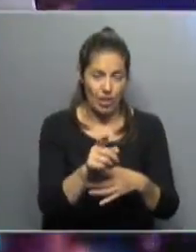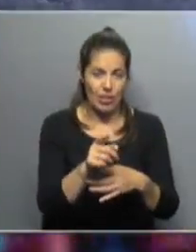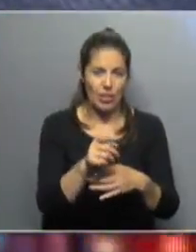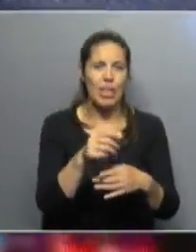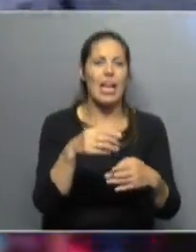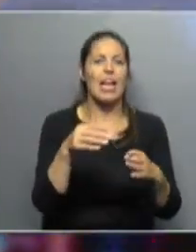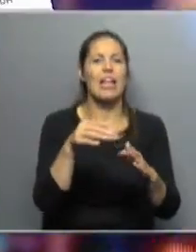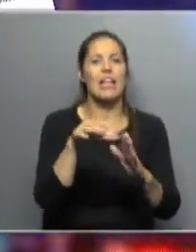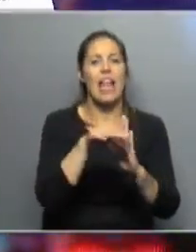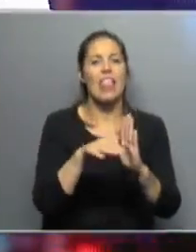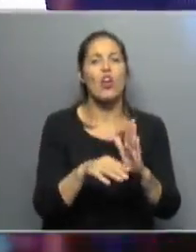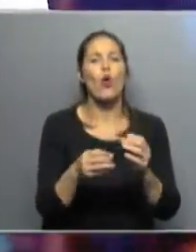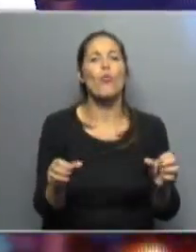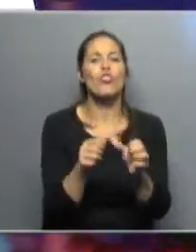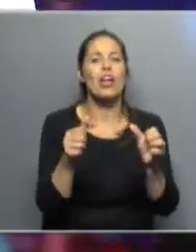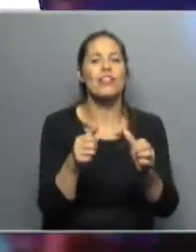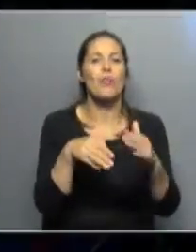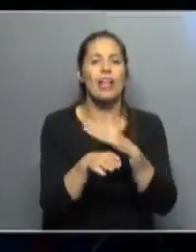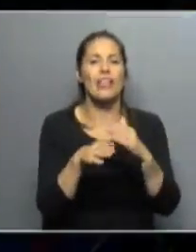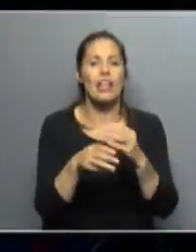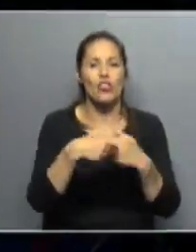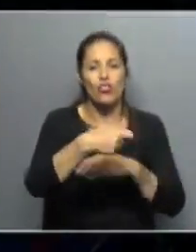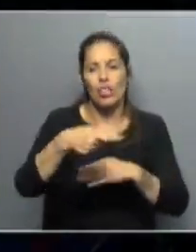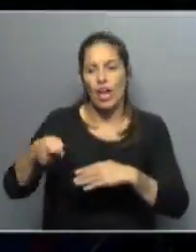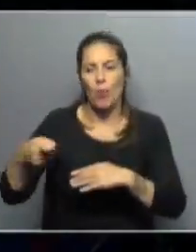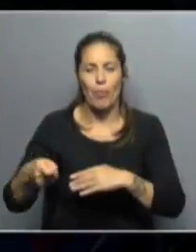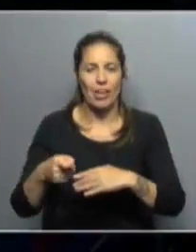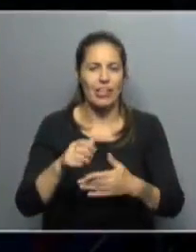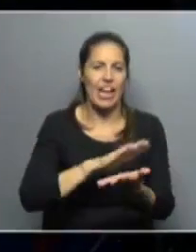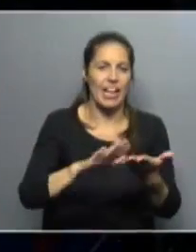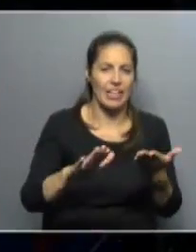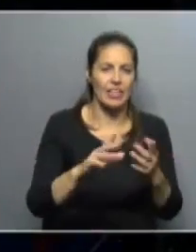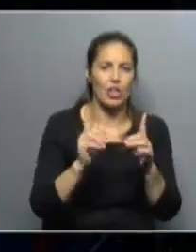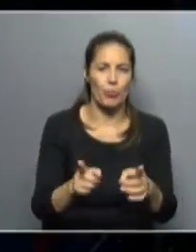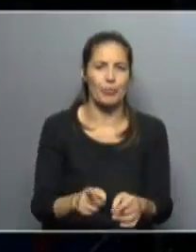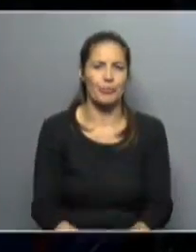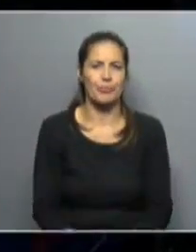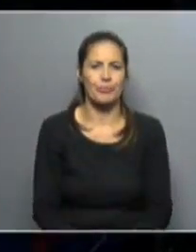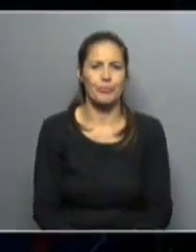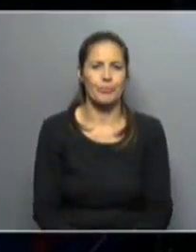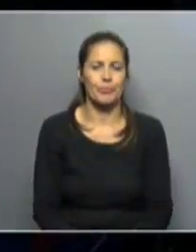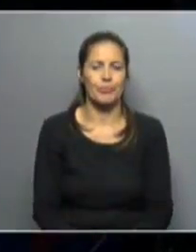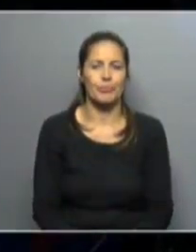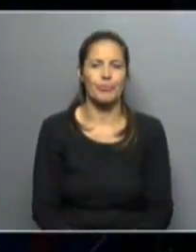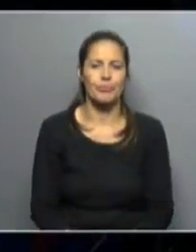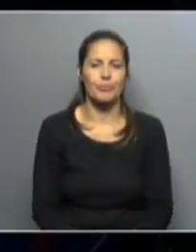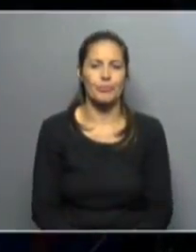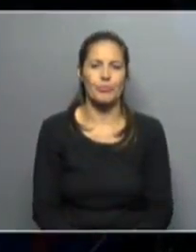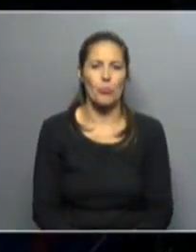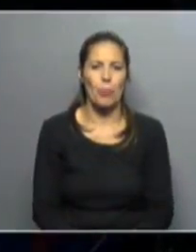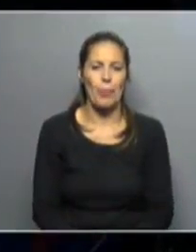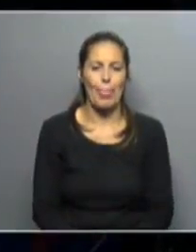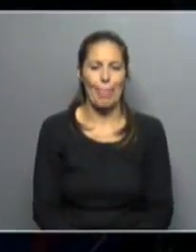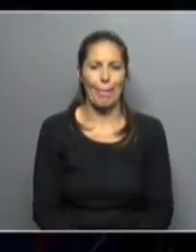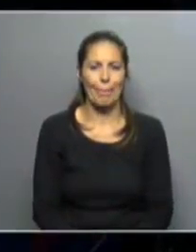cómo se hace para entrar. Esto se reparte en todos lados gratuito. Perfecto, en su municipio. En su municipio amigo.